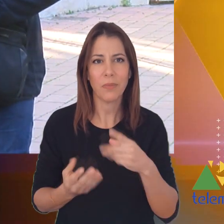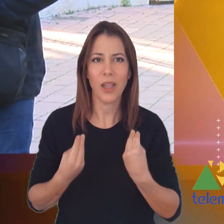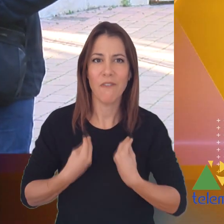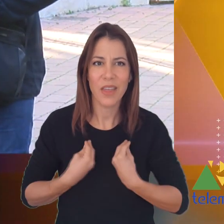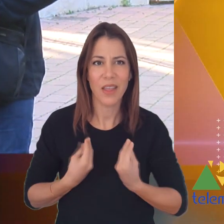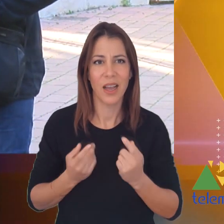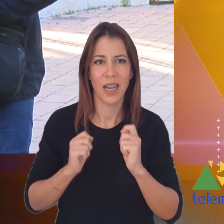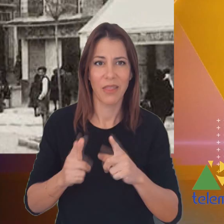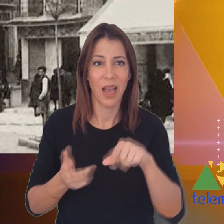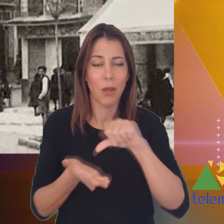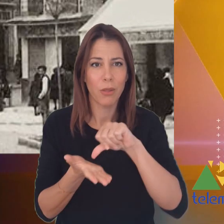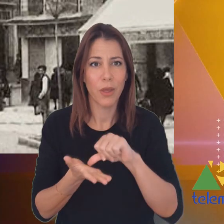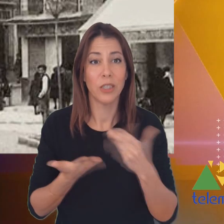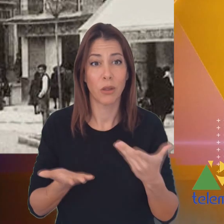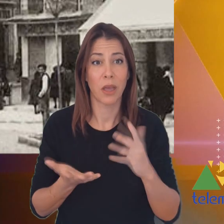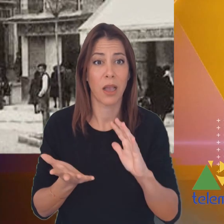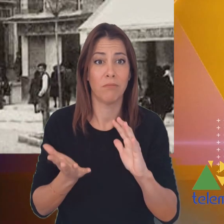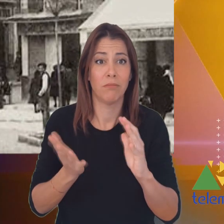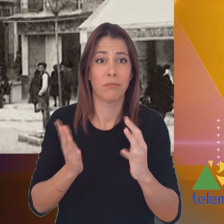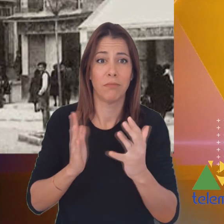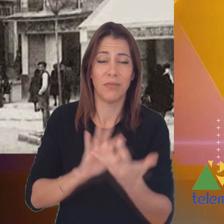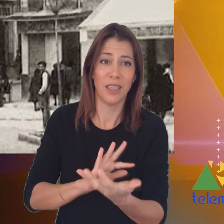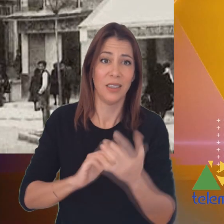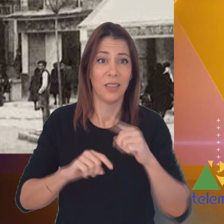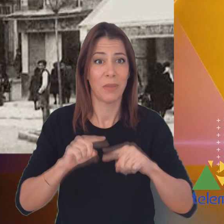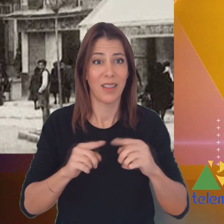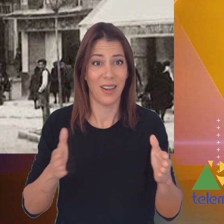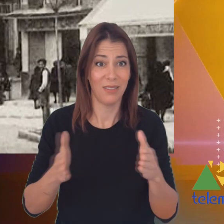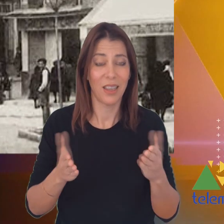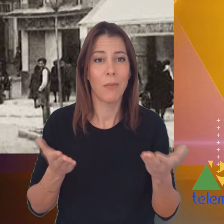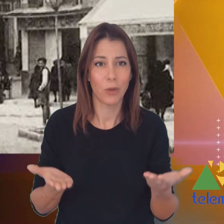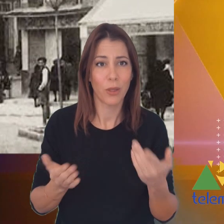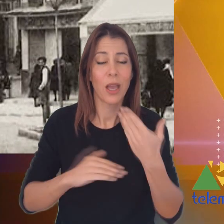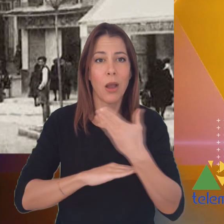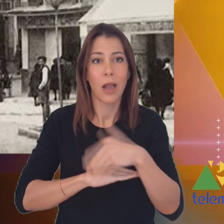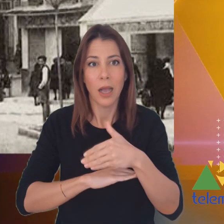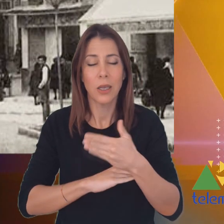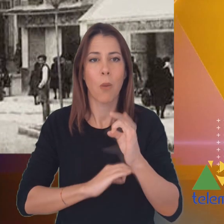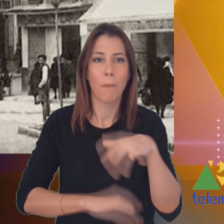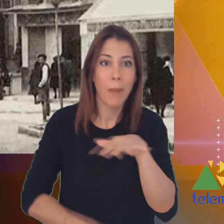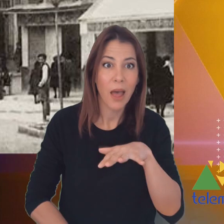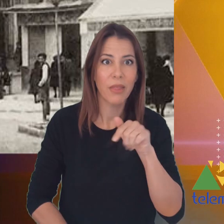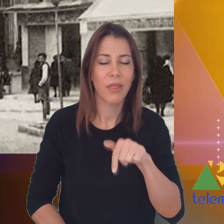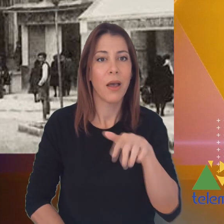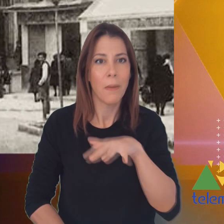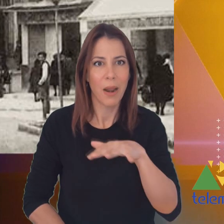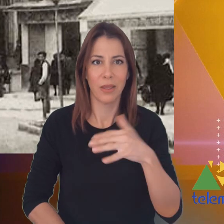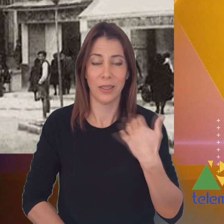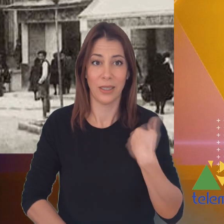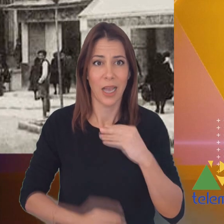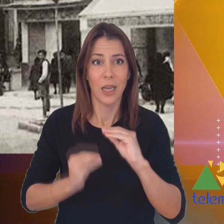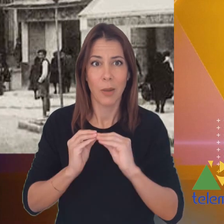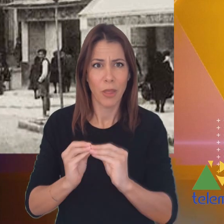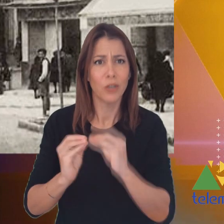vida de la ciudad y van cambiando conforme a los tiempos, lo decía. Acá hay una plaza que se está